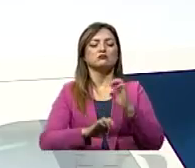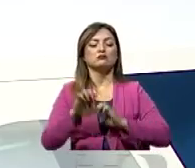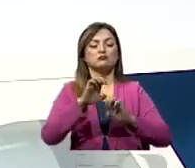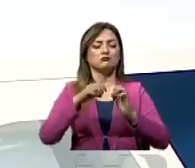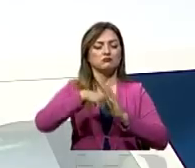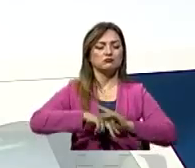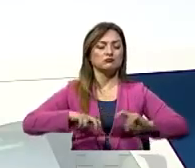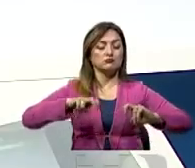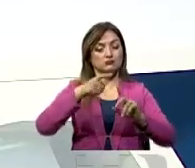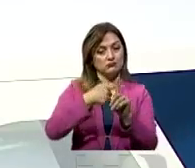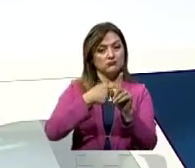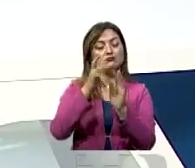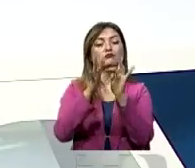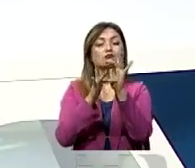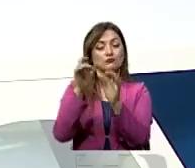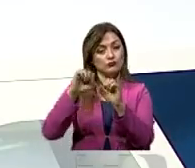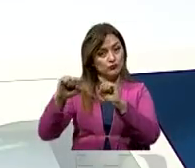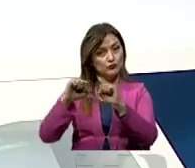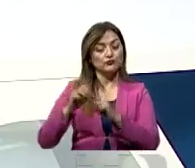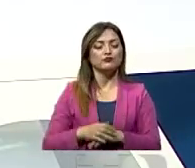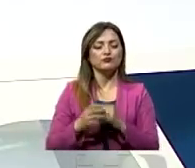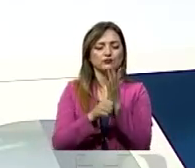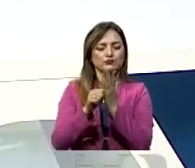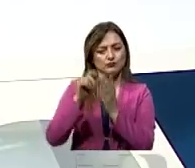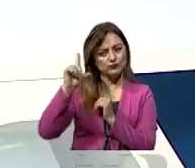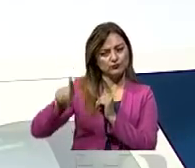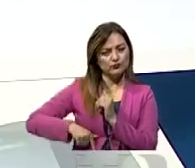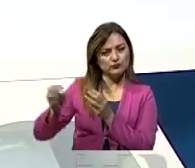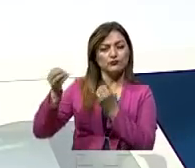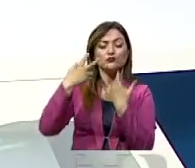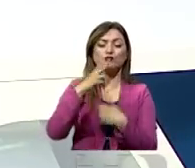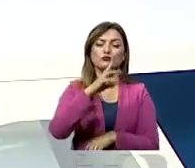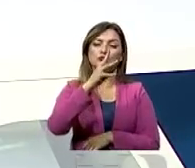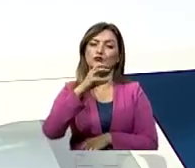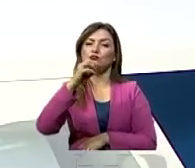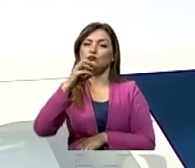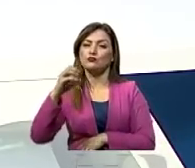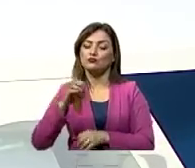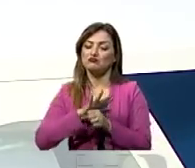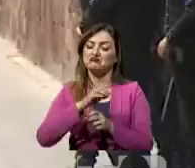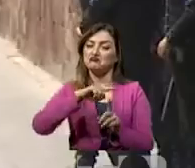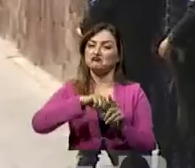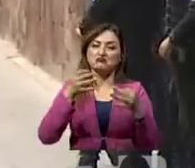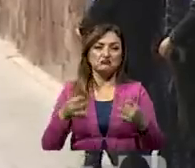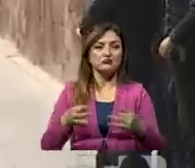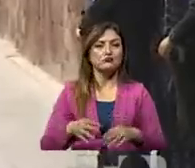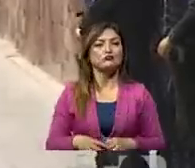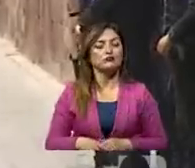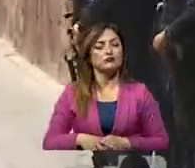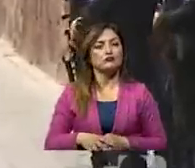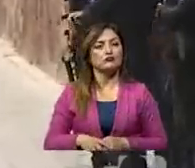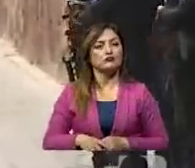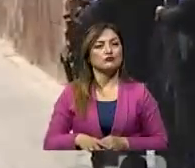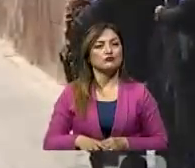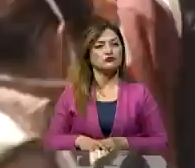las últimas cifras del Ministerio de Salud, a escala nacional se registran apenas 2.600 casos confirmados.